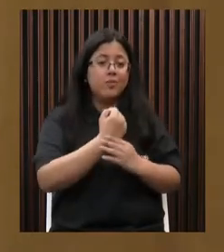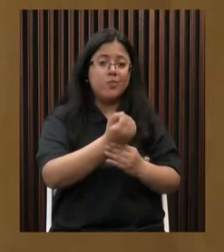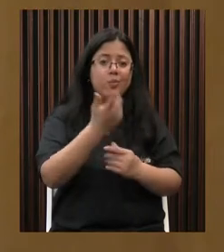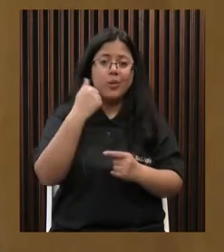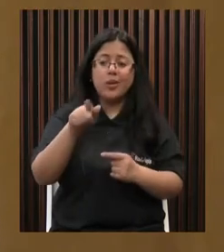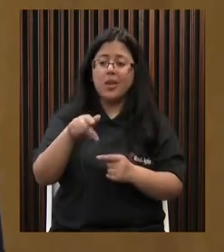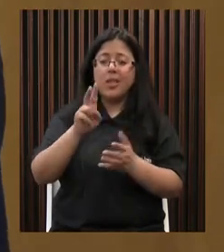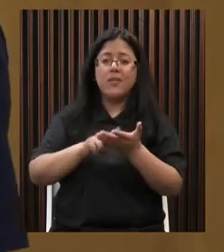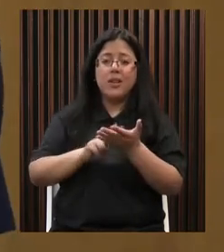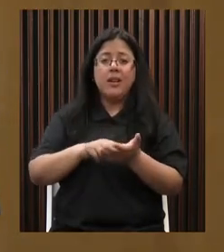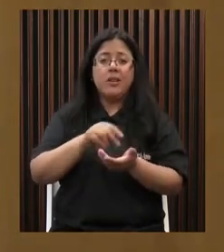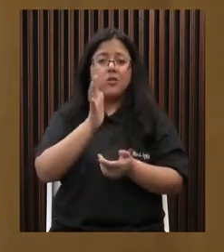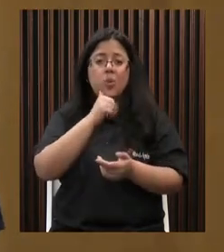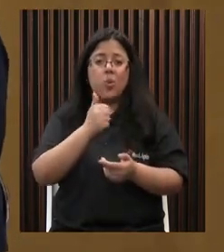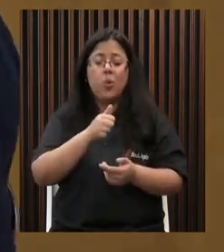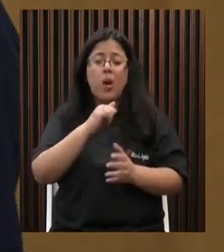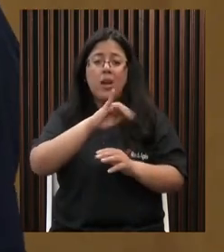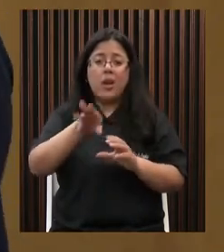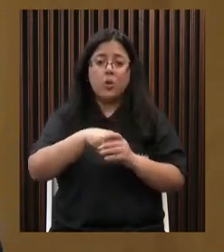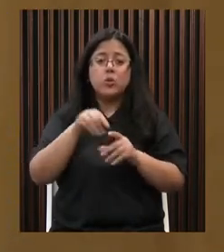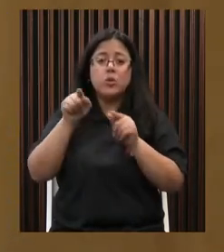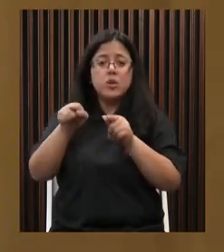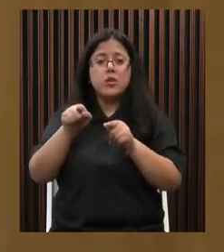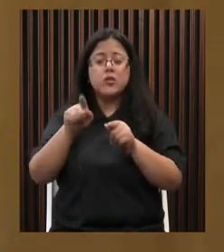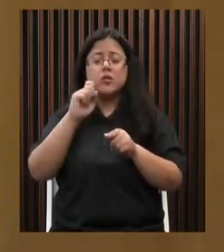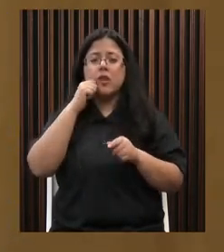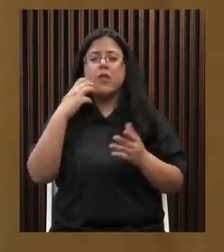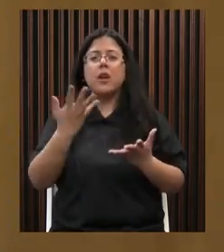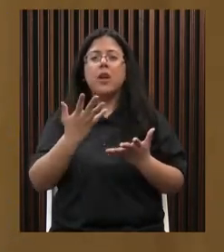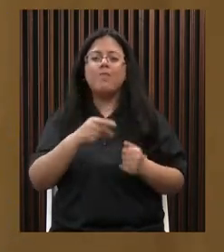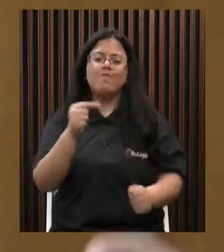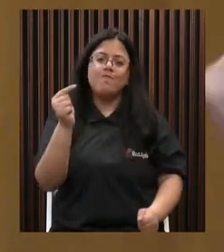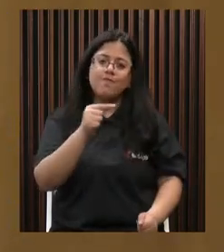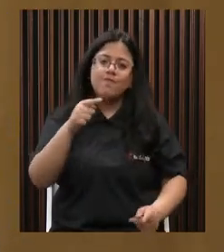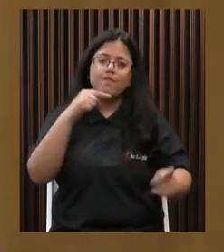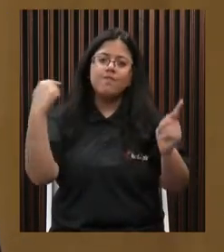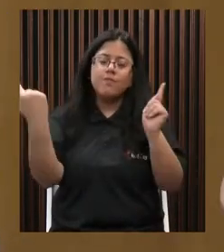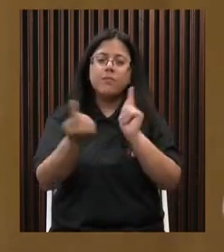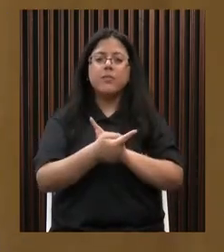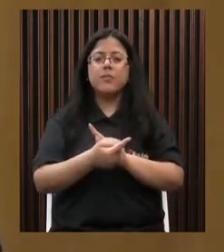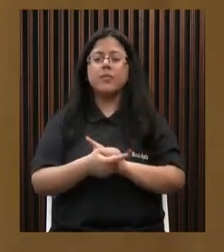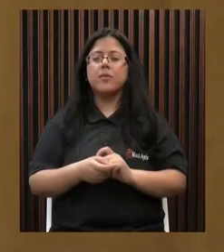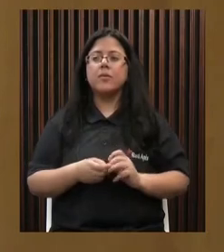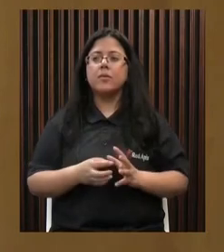inclusión. Y el resultado finalmente termina siendo negativo.